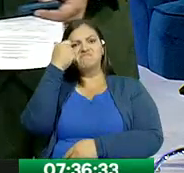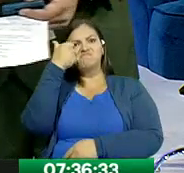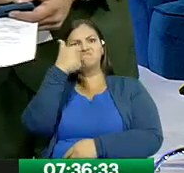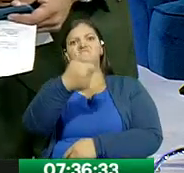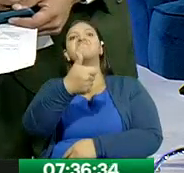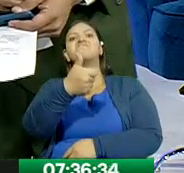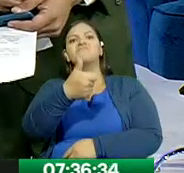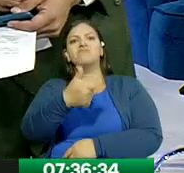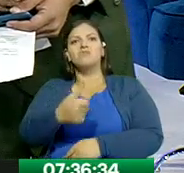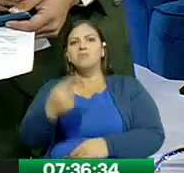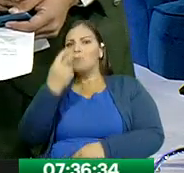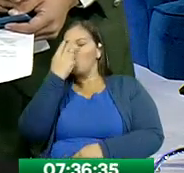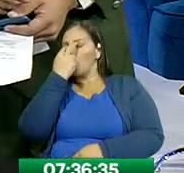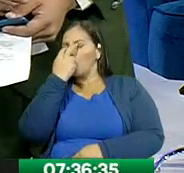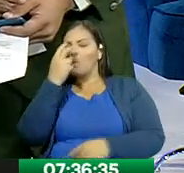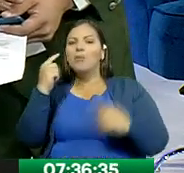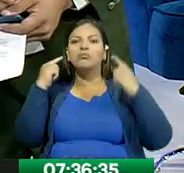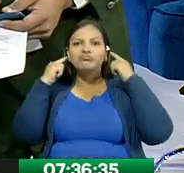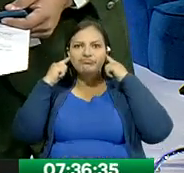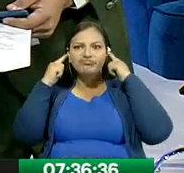más aquí en la siguiente nota.